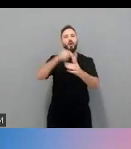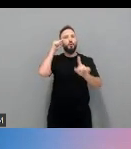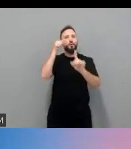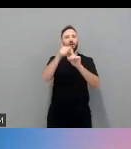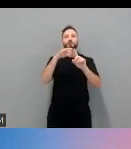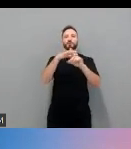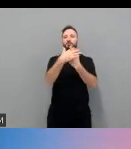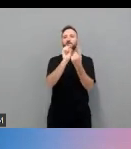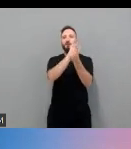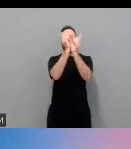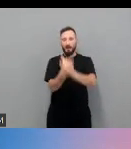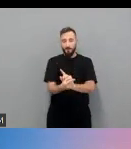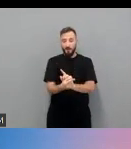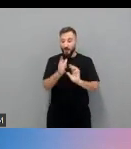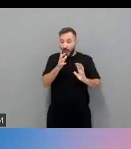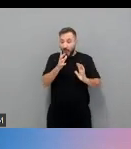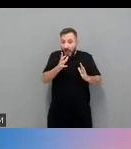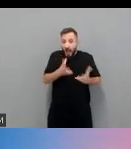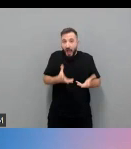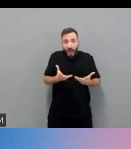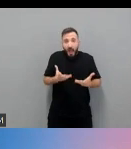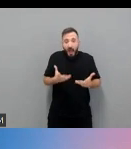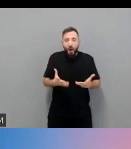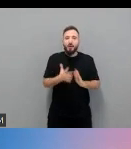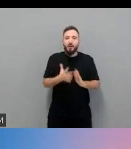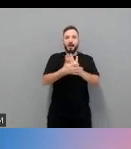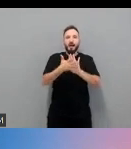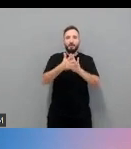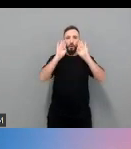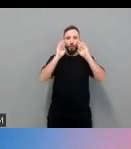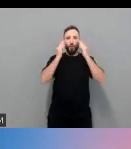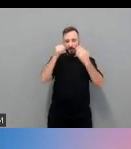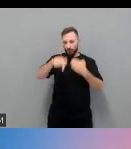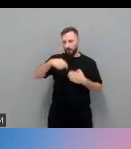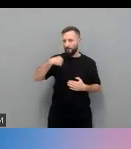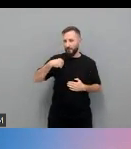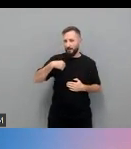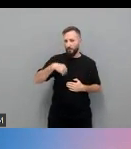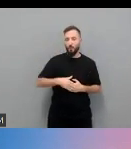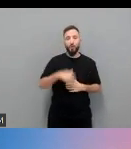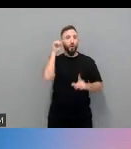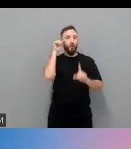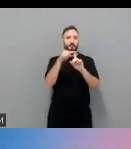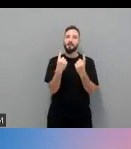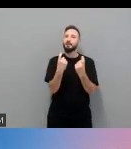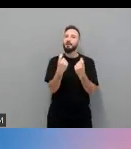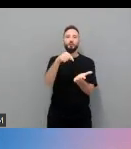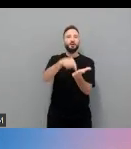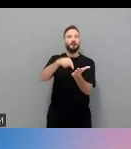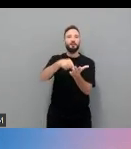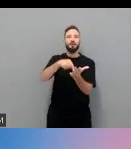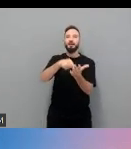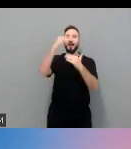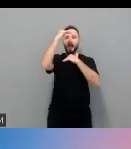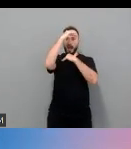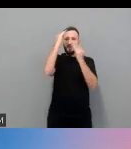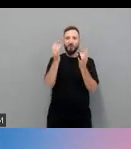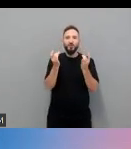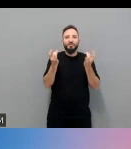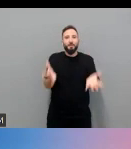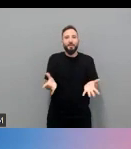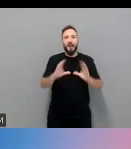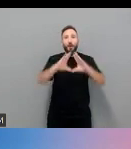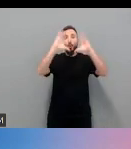decir, hoy en día lo que estamos hablando en este congreso, la necesidad de reivindicar el papel de la atención temprana